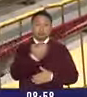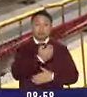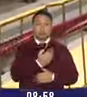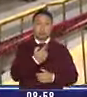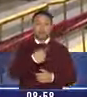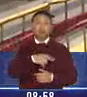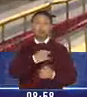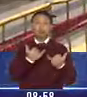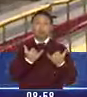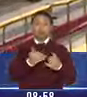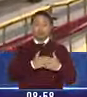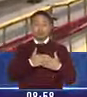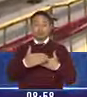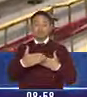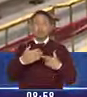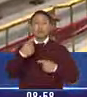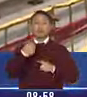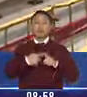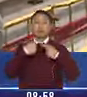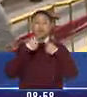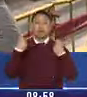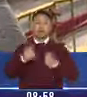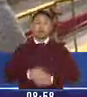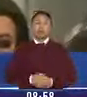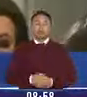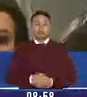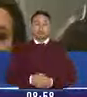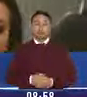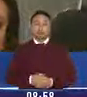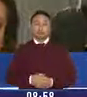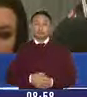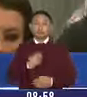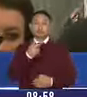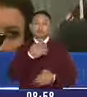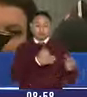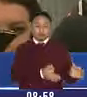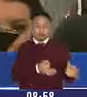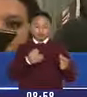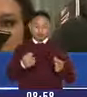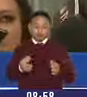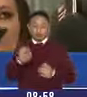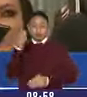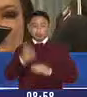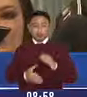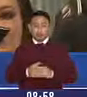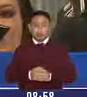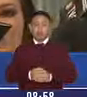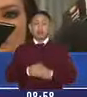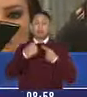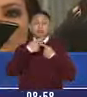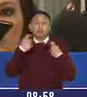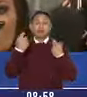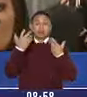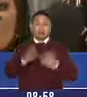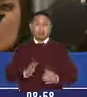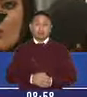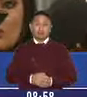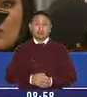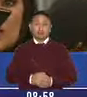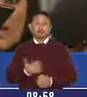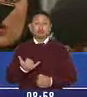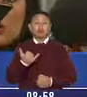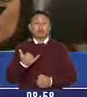viajes inductivos se extenderán hasta los primeros días de marzo. Esta segunda etapa está prevista que concluya a inicios del mes de marzo, etapa